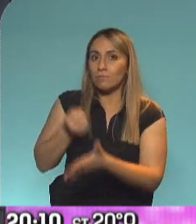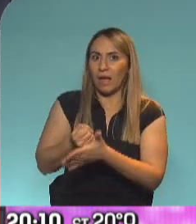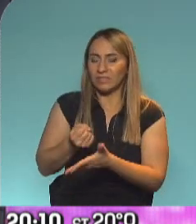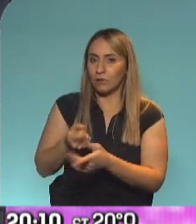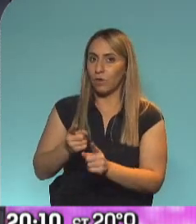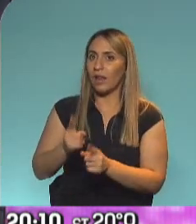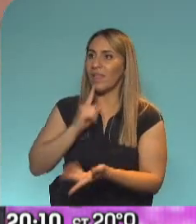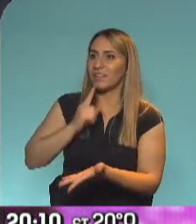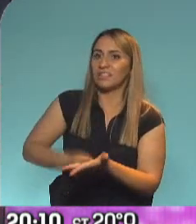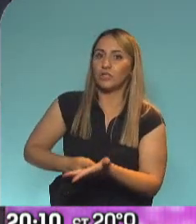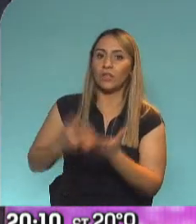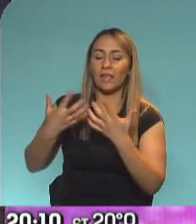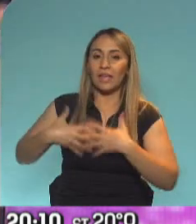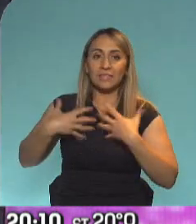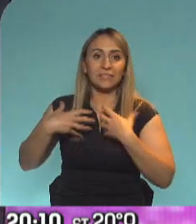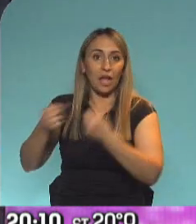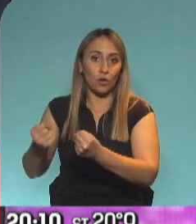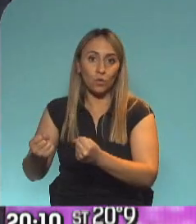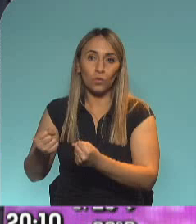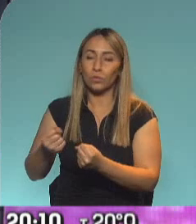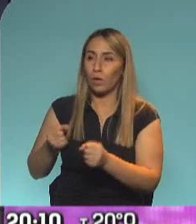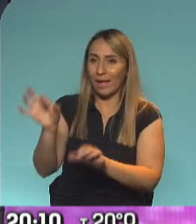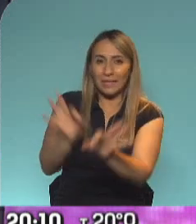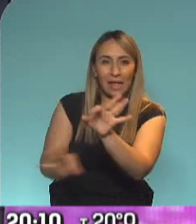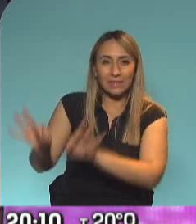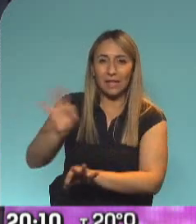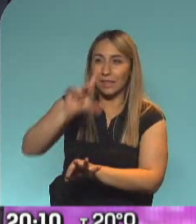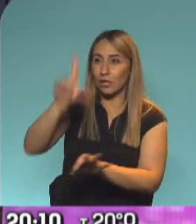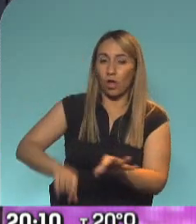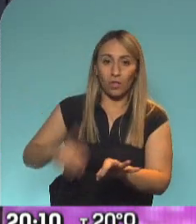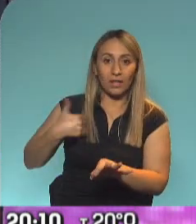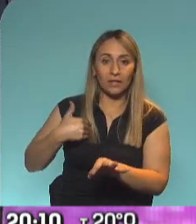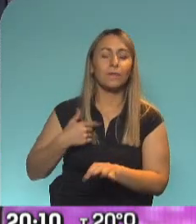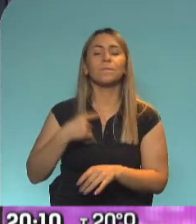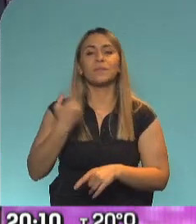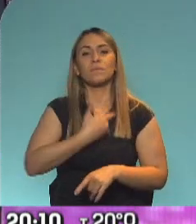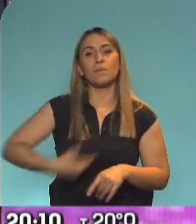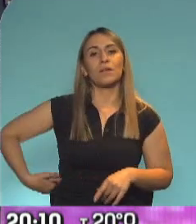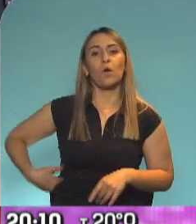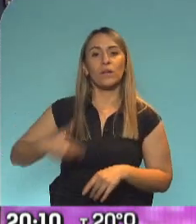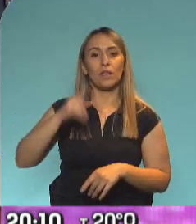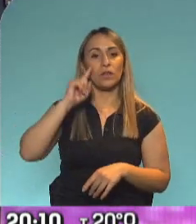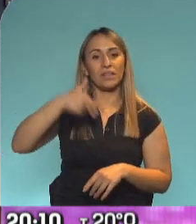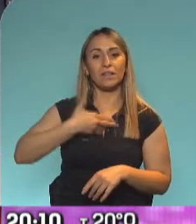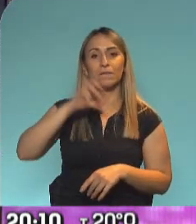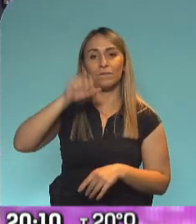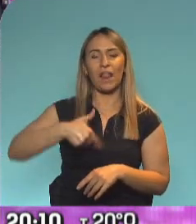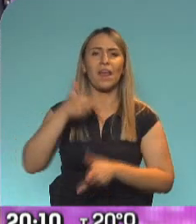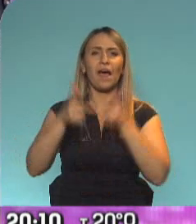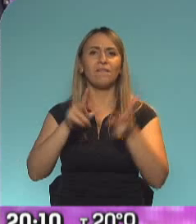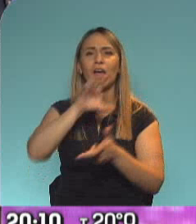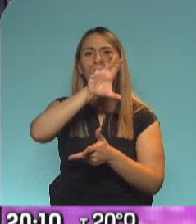medidas sanitarias más estratégicas que se tuvo en todo el país. Sabemos que Infran constantemente habla de su provincia como un emblema, si querés,